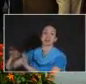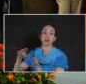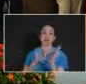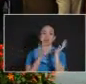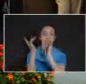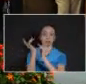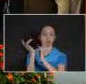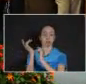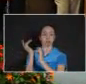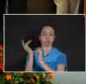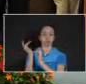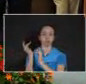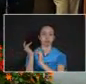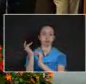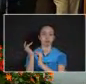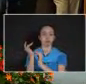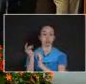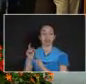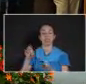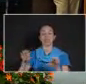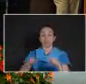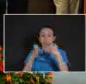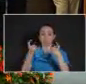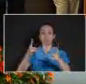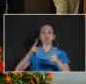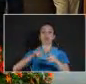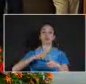Entonces como que cuando uno está un poco cómodo,